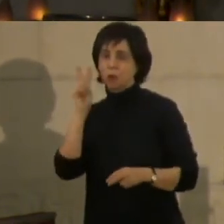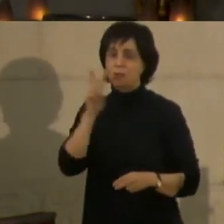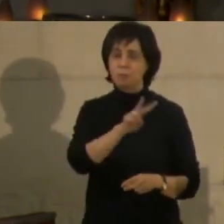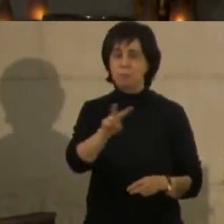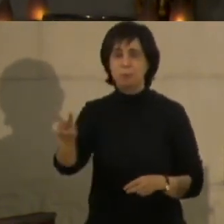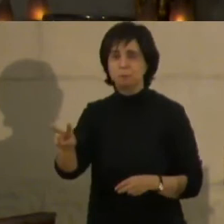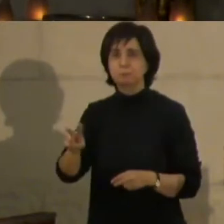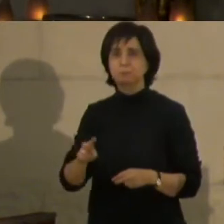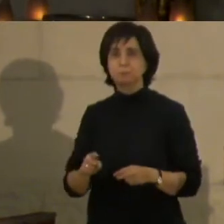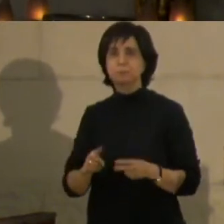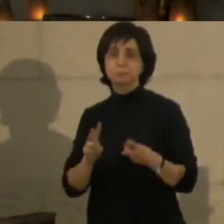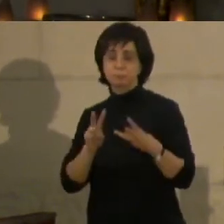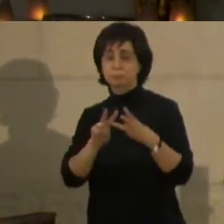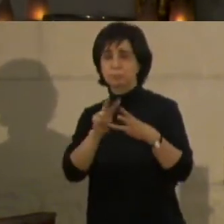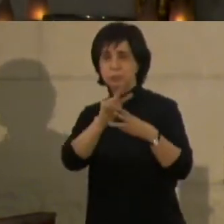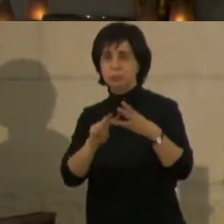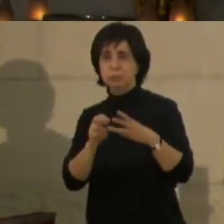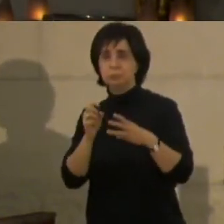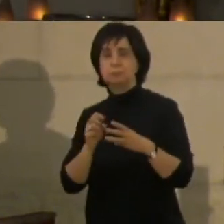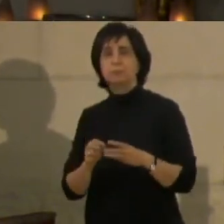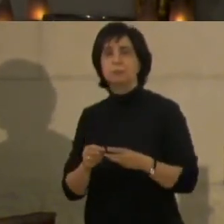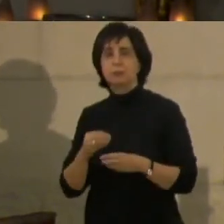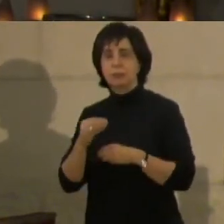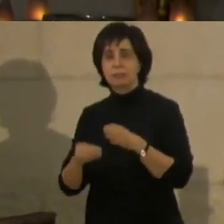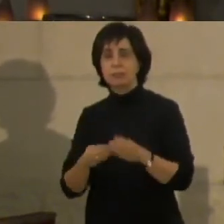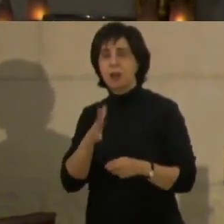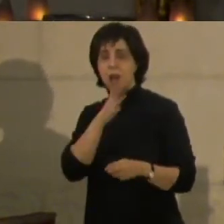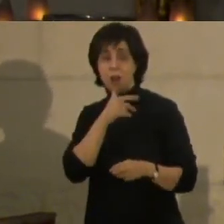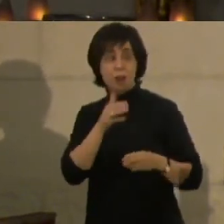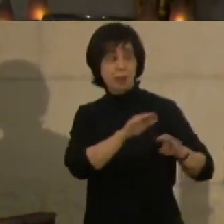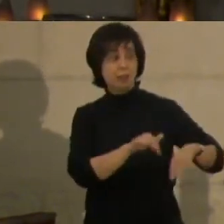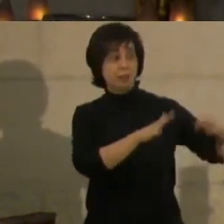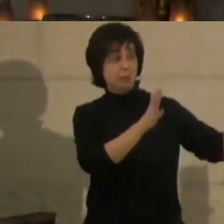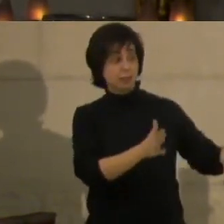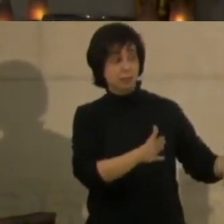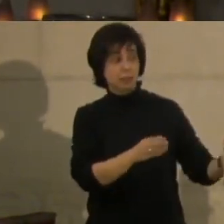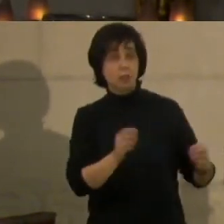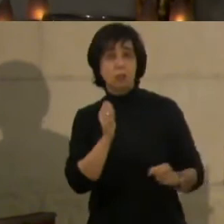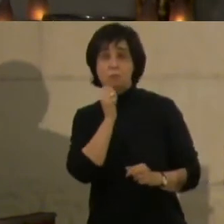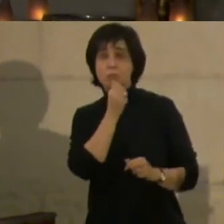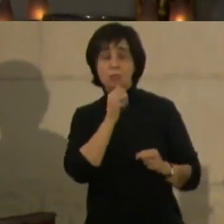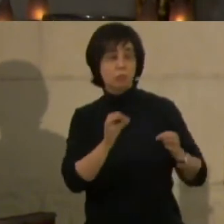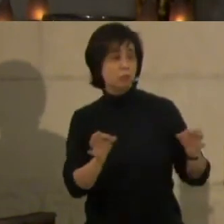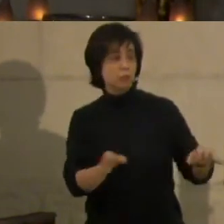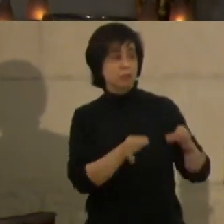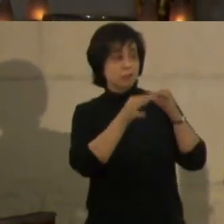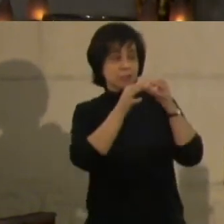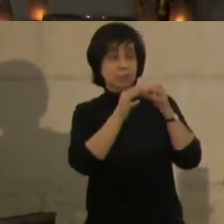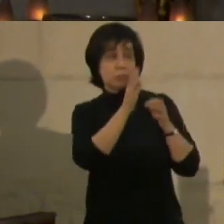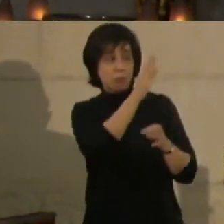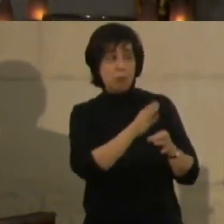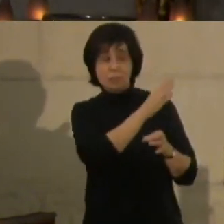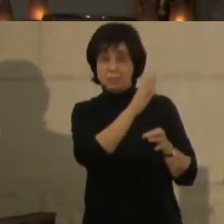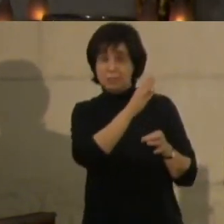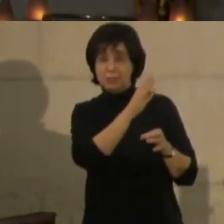contemplo esto. Lo vamos a hacer ahora porque el Señor se hace presente realmente aquí en el misterio de la Eucaristía. Le voy a